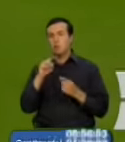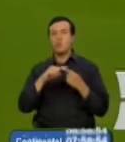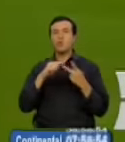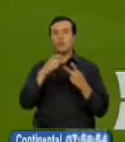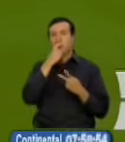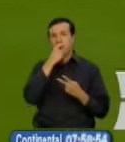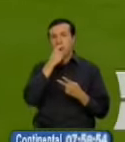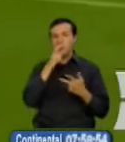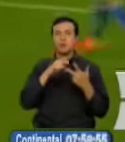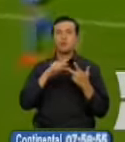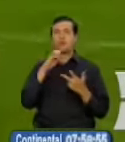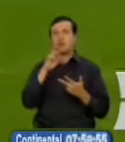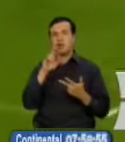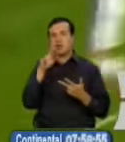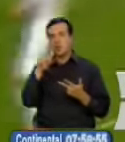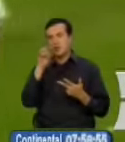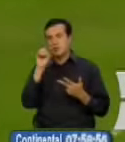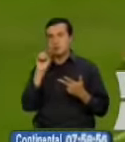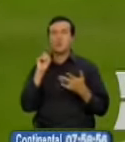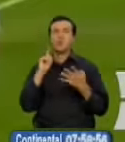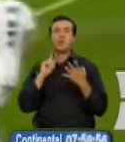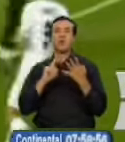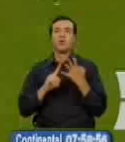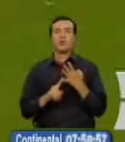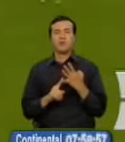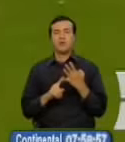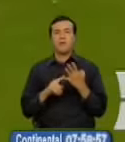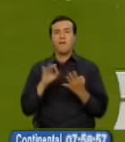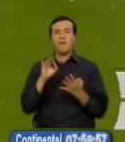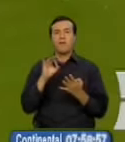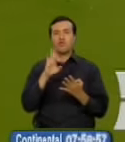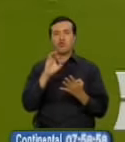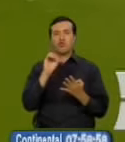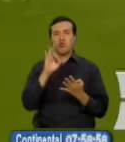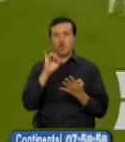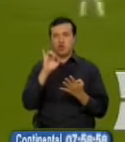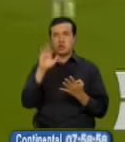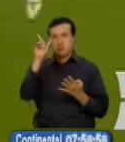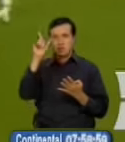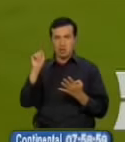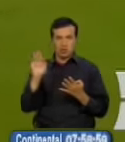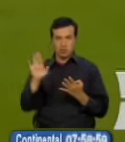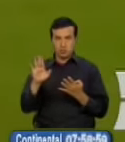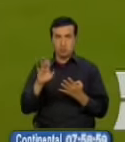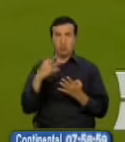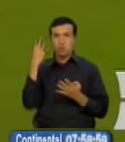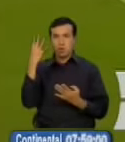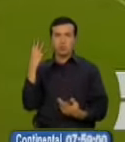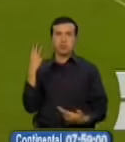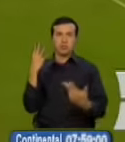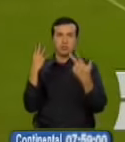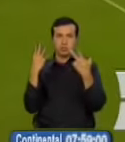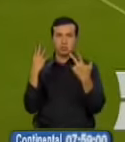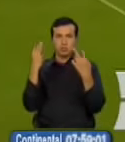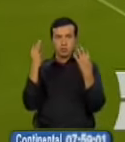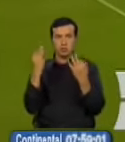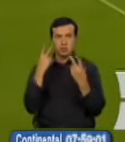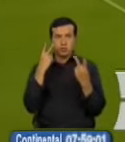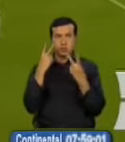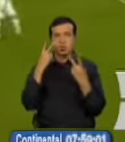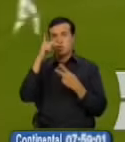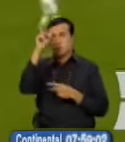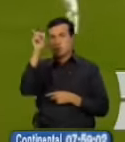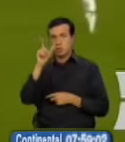Ronaldinho, Hernán Crespo, estuvo también Francesco Totti, el jugador italiano. 4-3 fue este compromiso disputado en